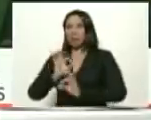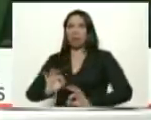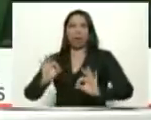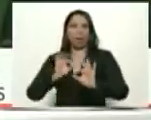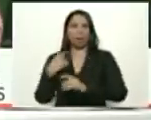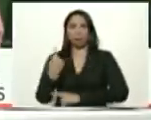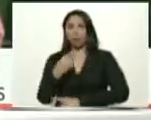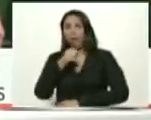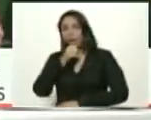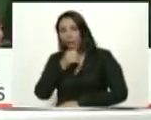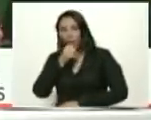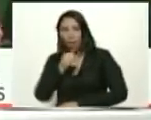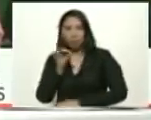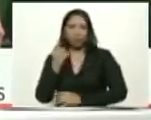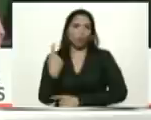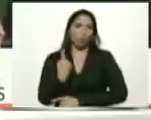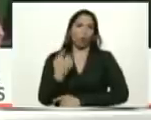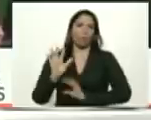Asintomática.